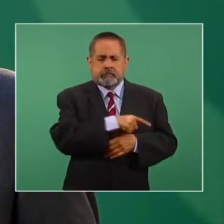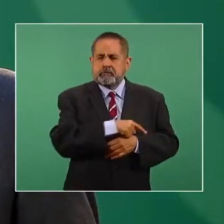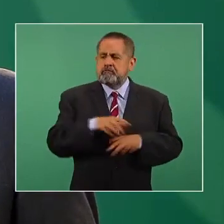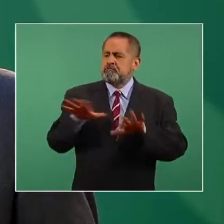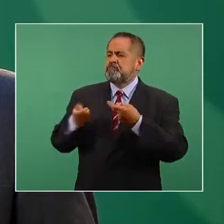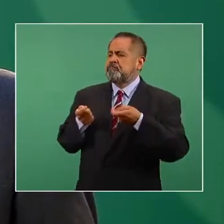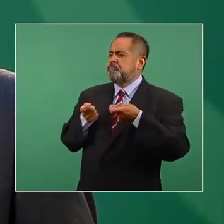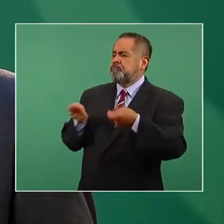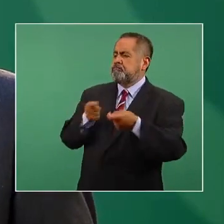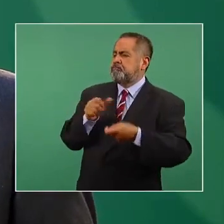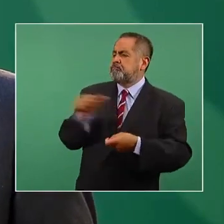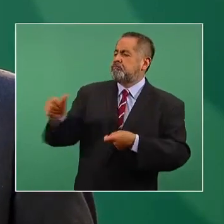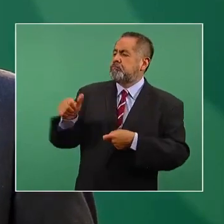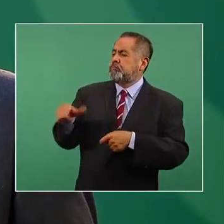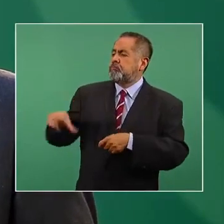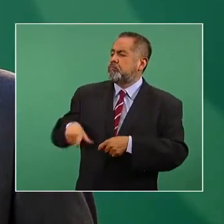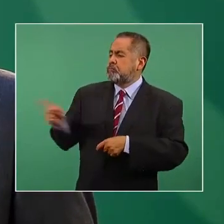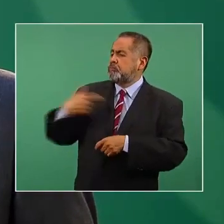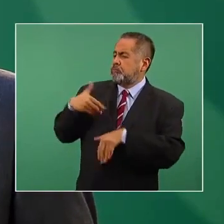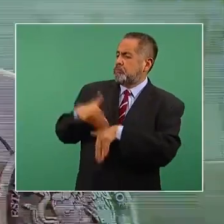secuestrado al gobierno.